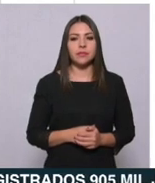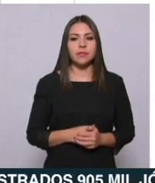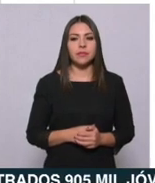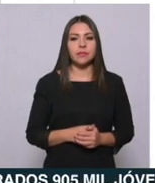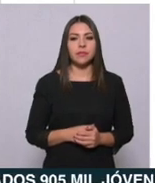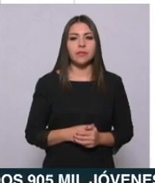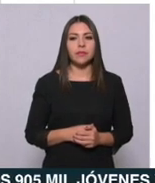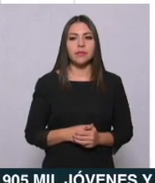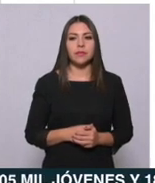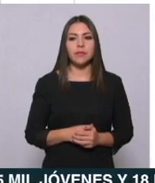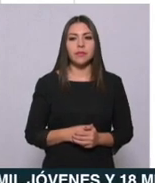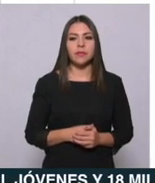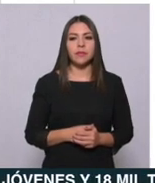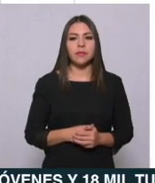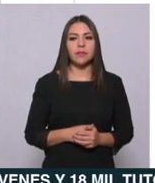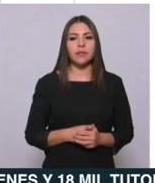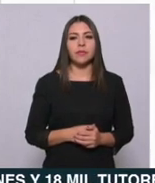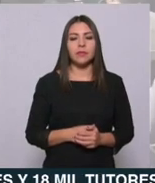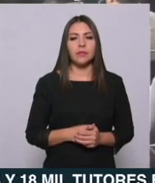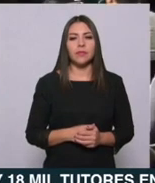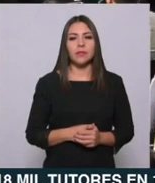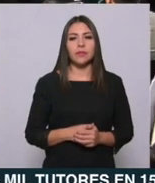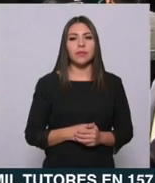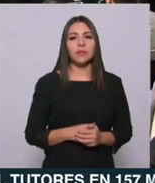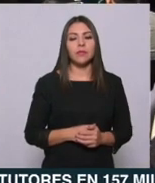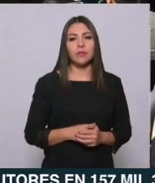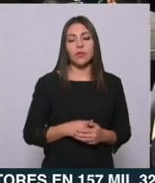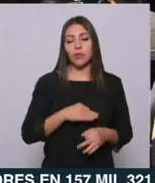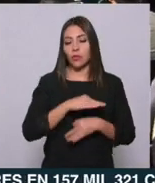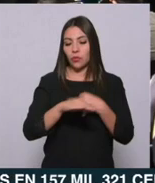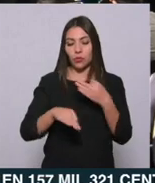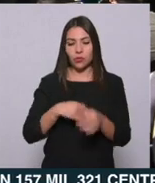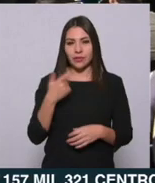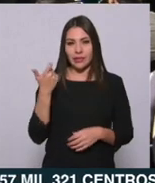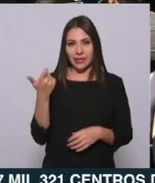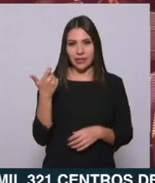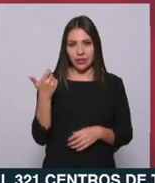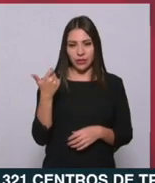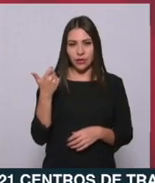el recurso se les va a entregar